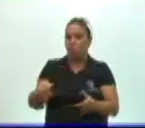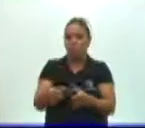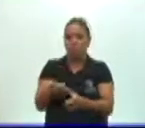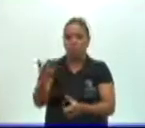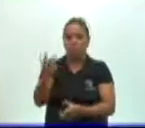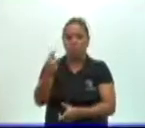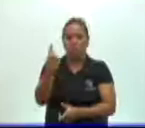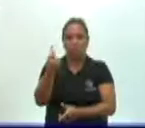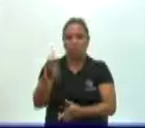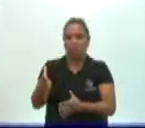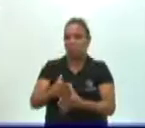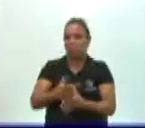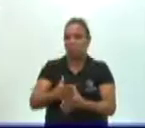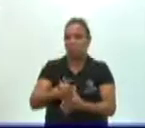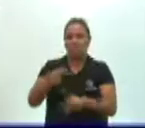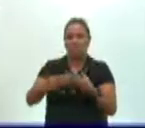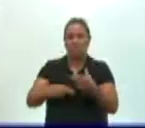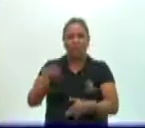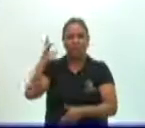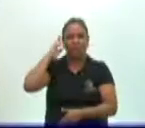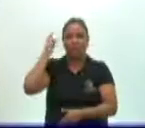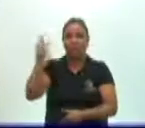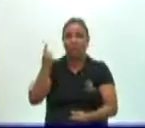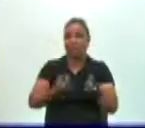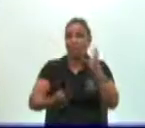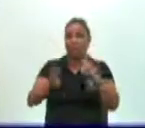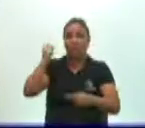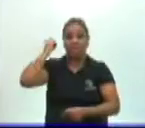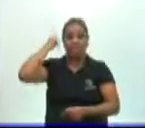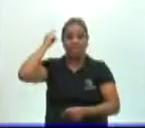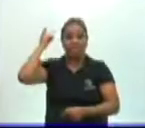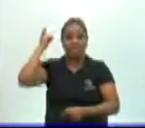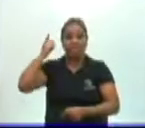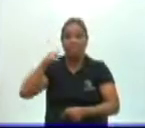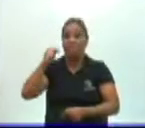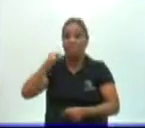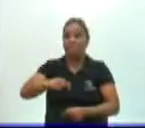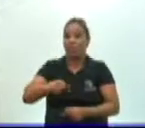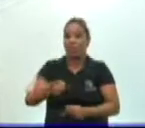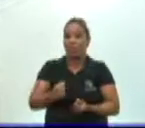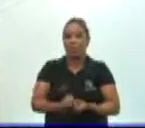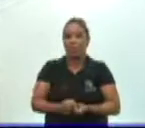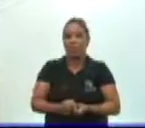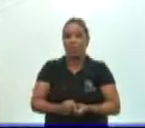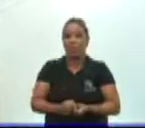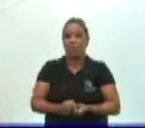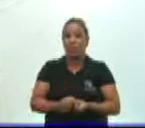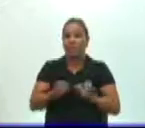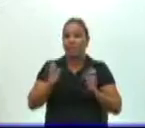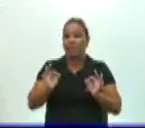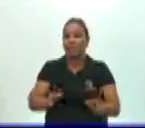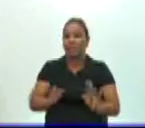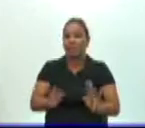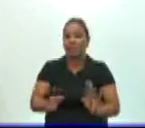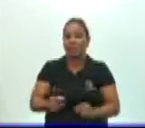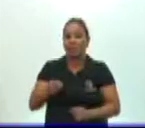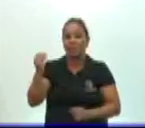qué les parece si hacemos un recordatorio de algunas de estas ideas desde una reflexión de nuestro siempre sabio José Martí?